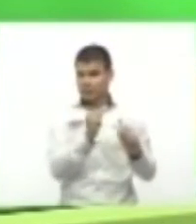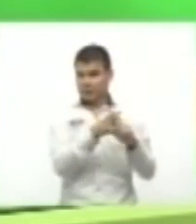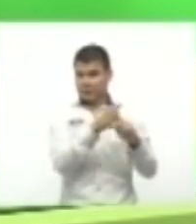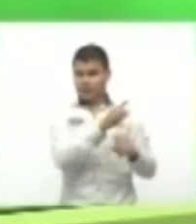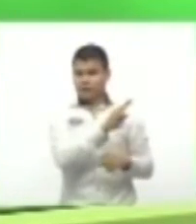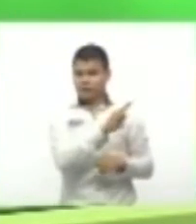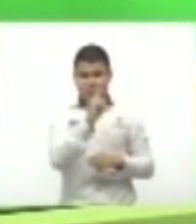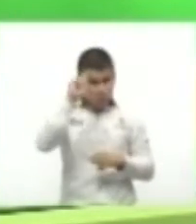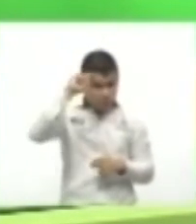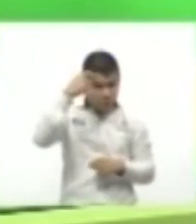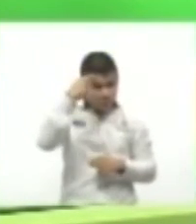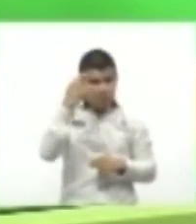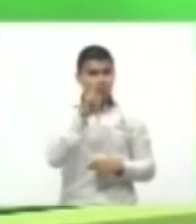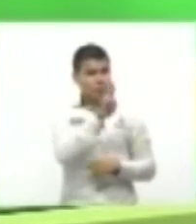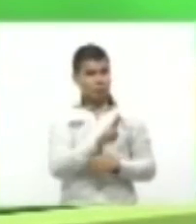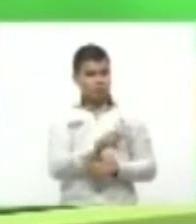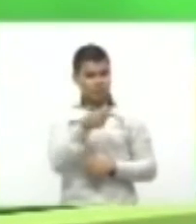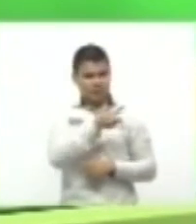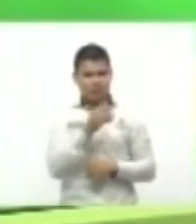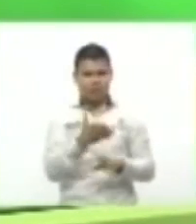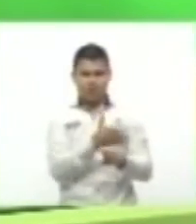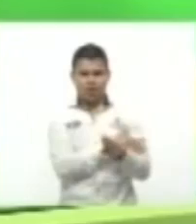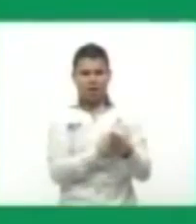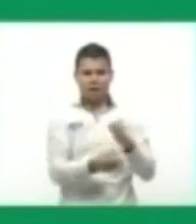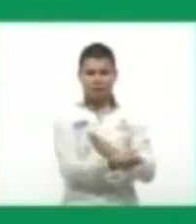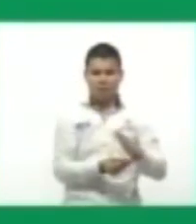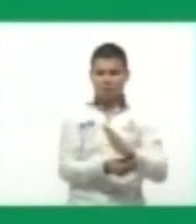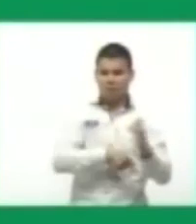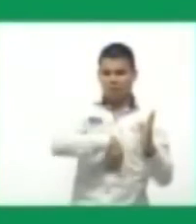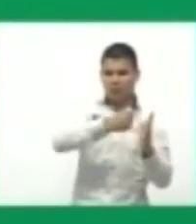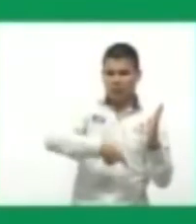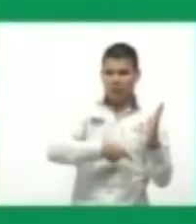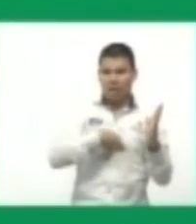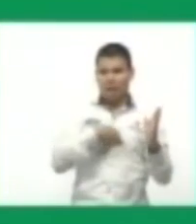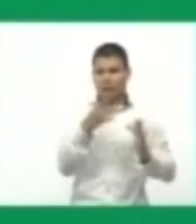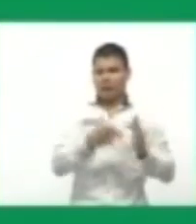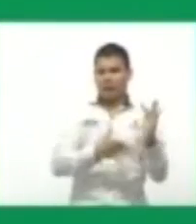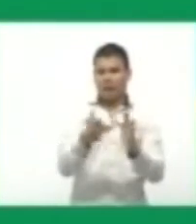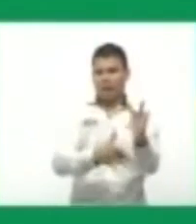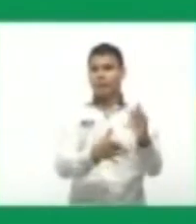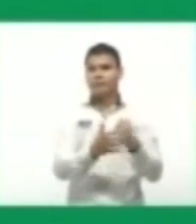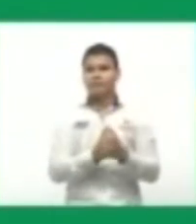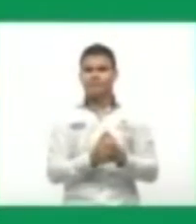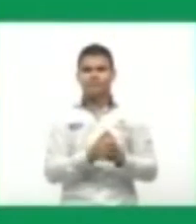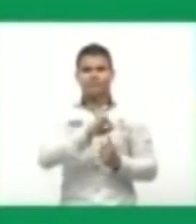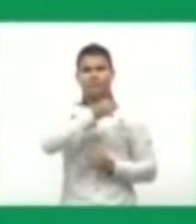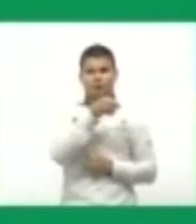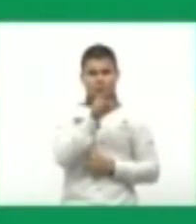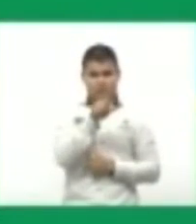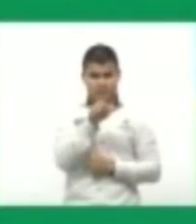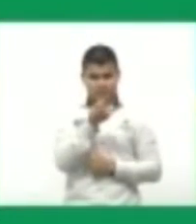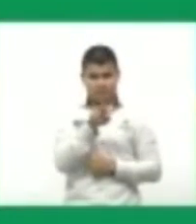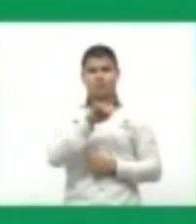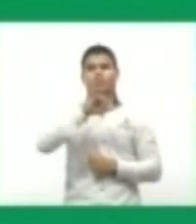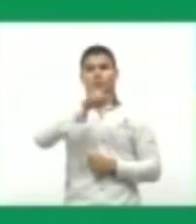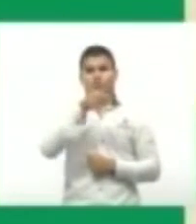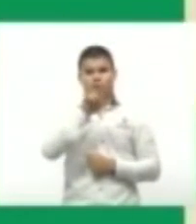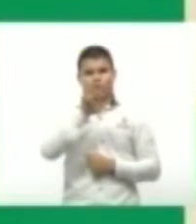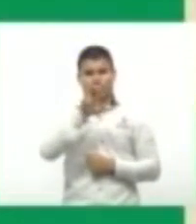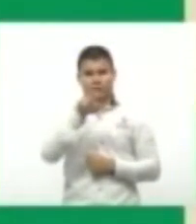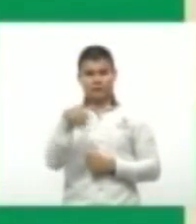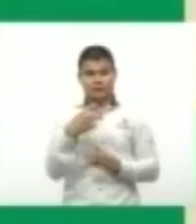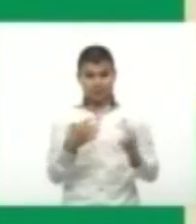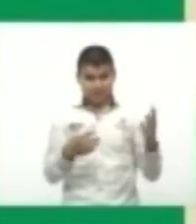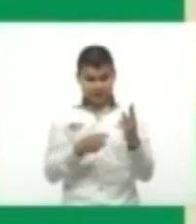incurrido en presuntas irregularidades de contratación. Jorge Anaya Hernández, Jorge Barraza Farac y Julio Guerra Tulena son los